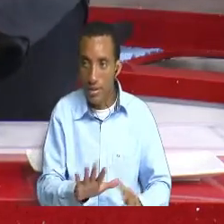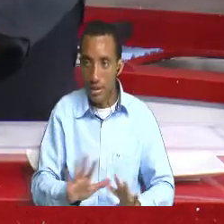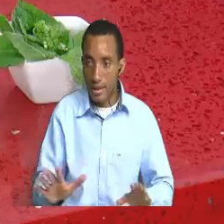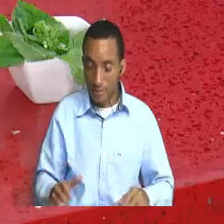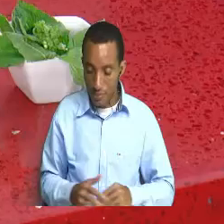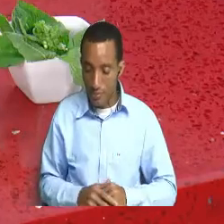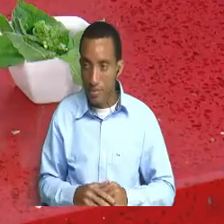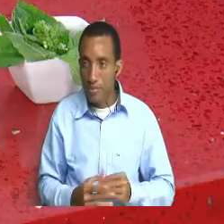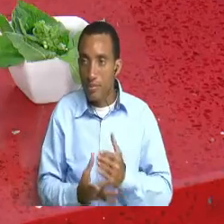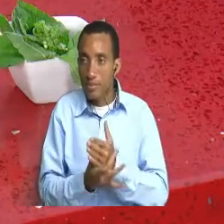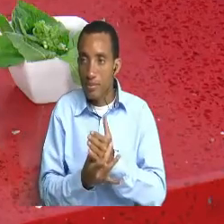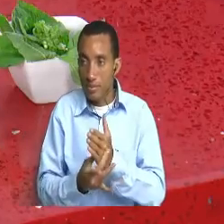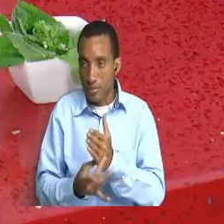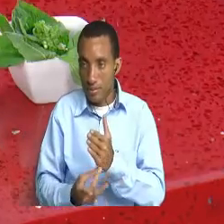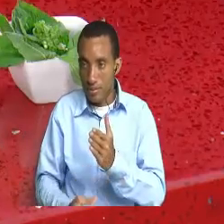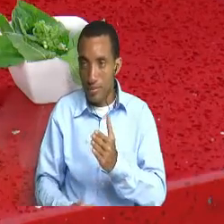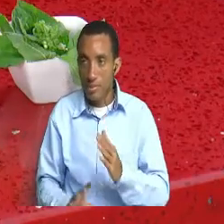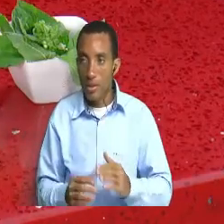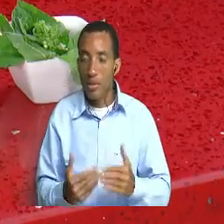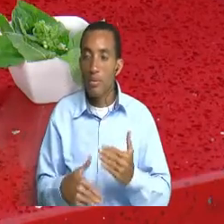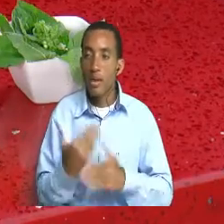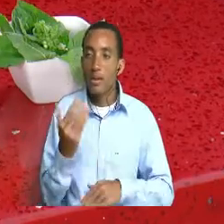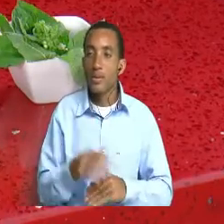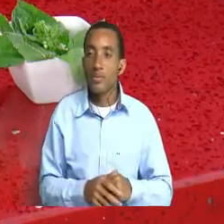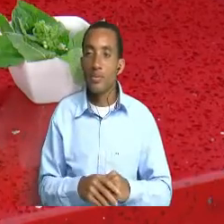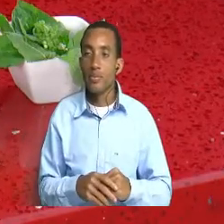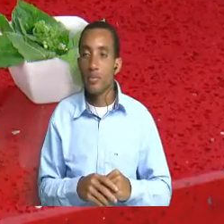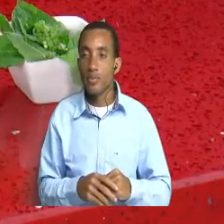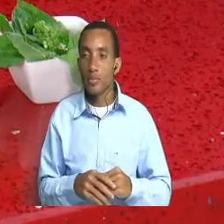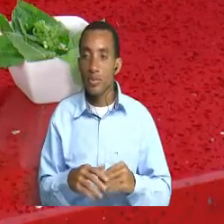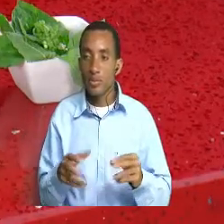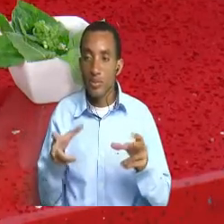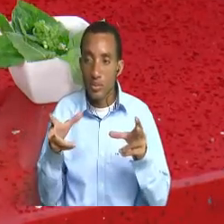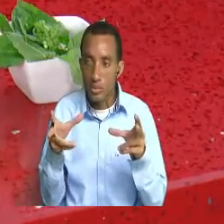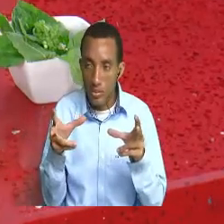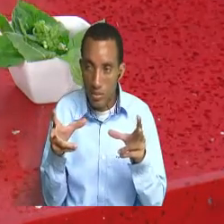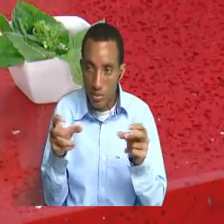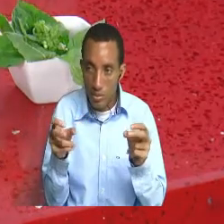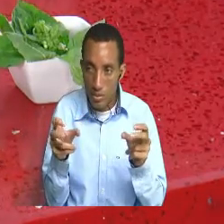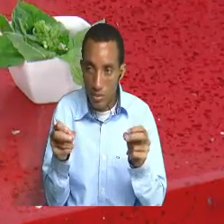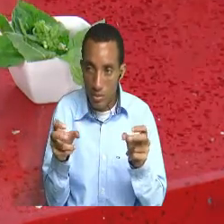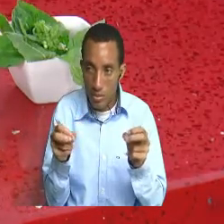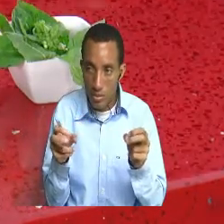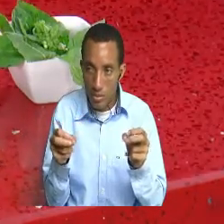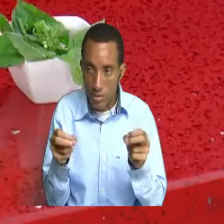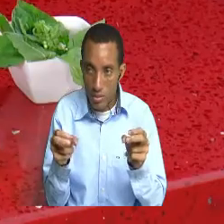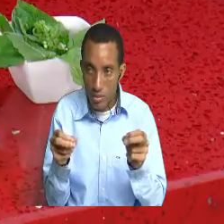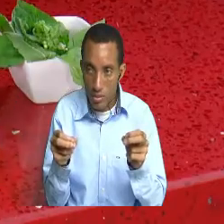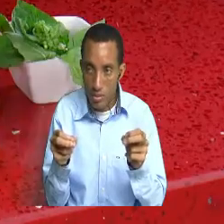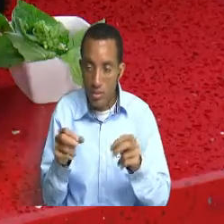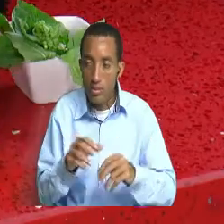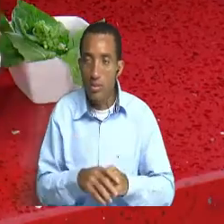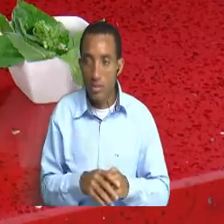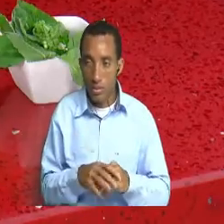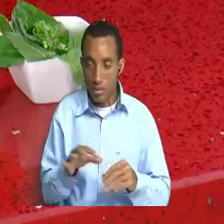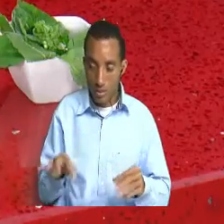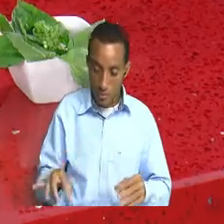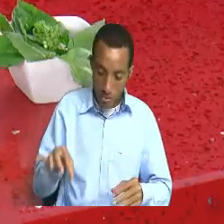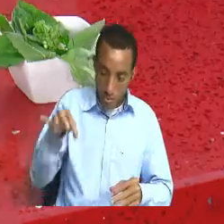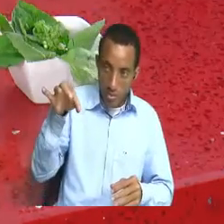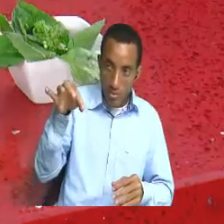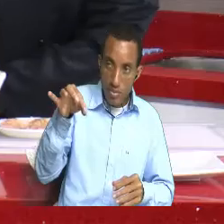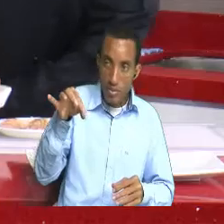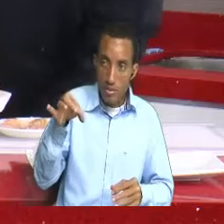listo te vamos a comenzar aderezando nuestros camarones langostinos perdón si vamos a